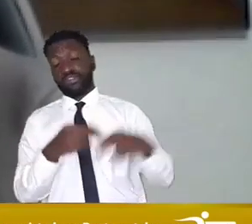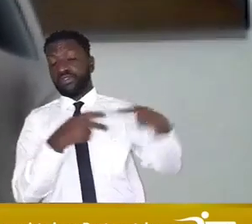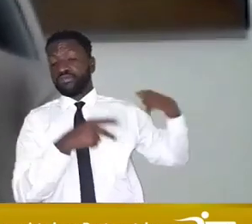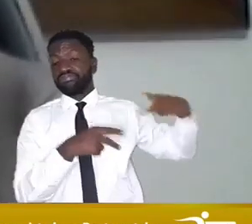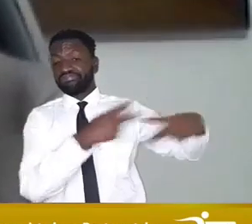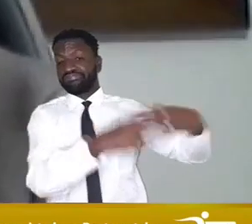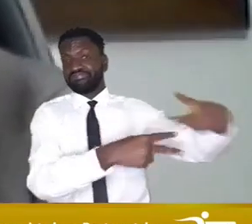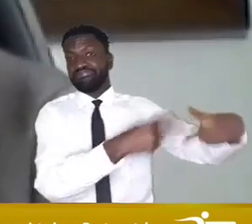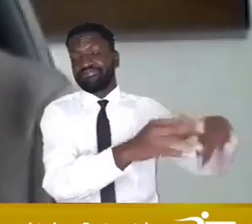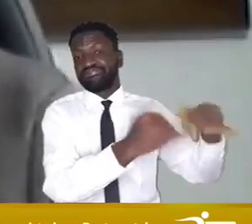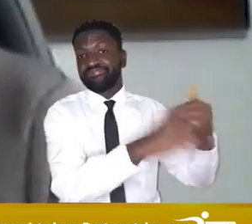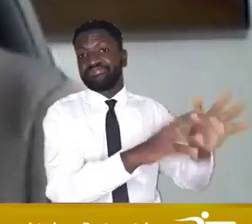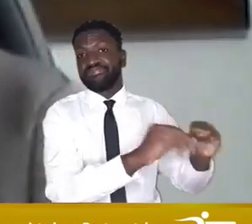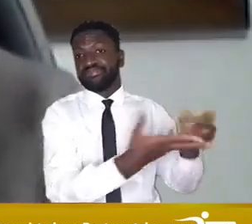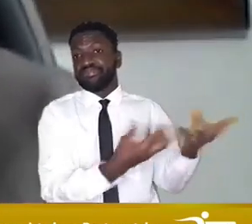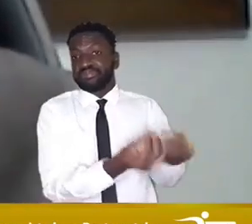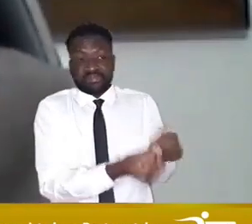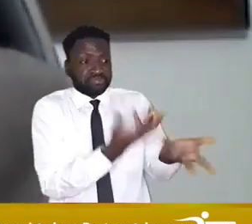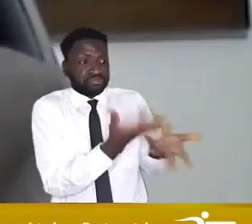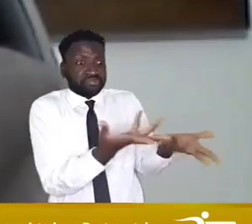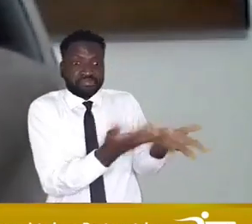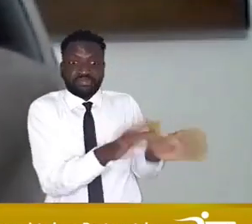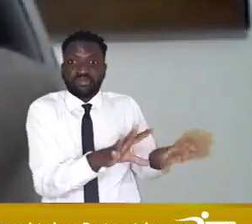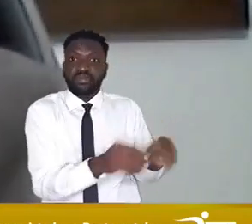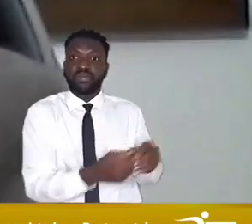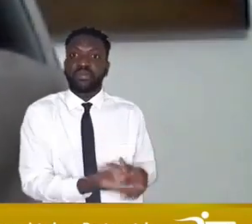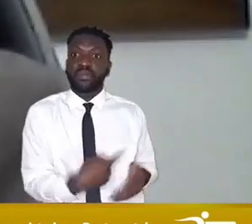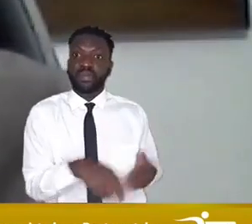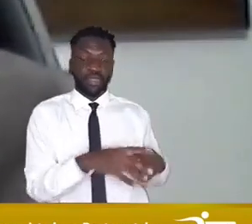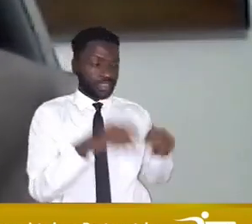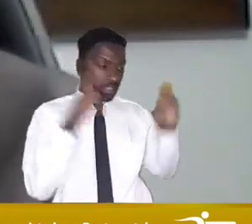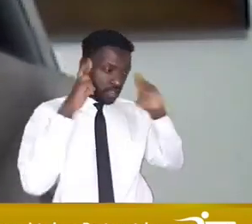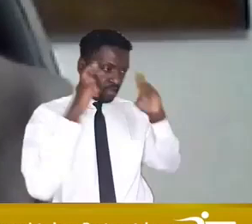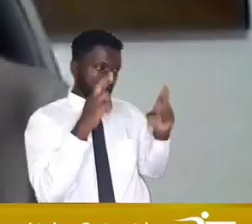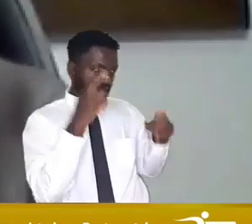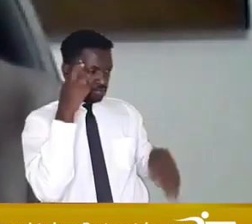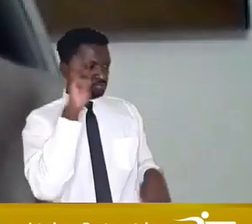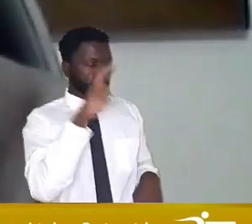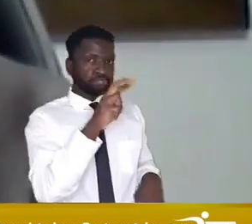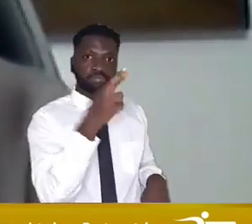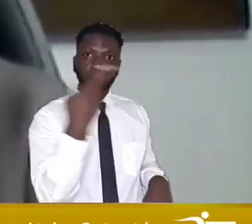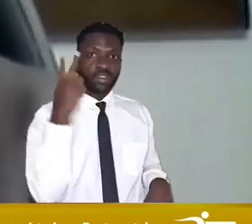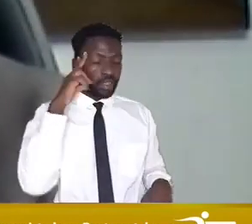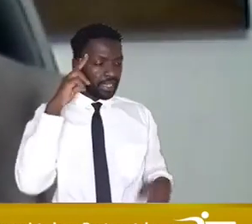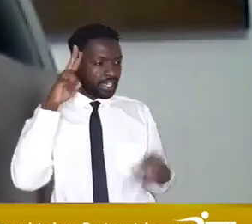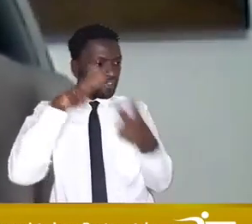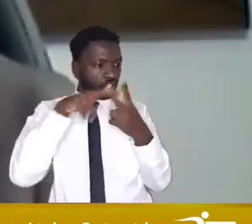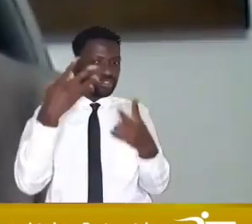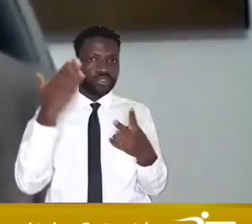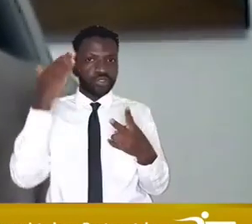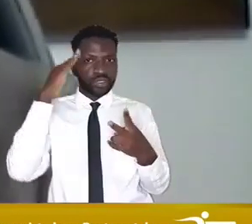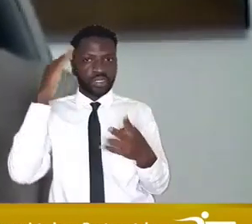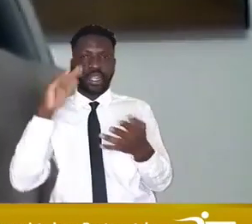tiene asidero ni en la razón ni en el conocimiento de la palabra de